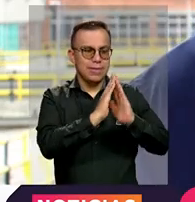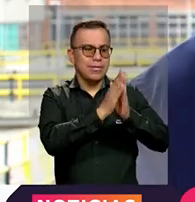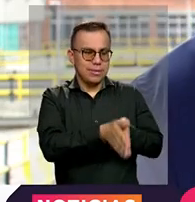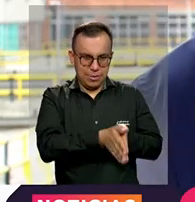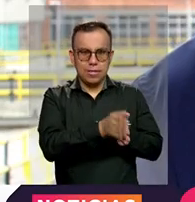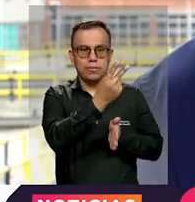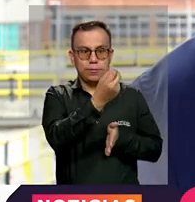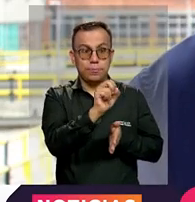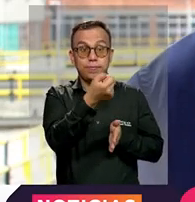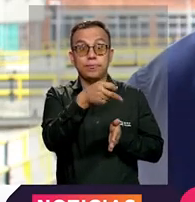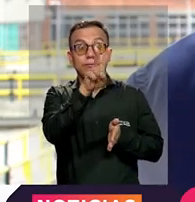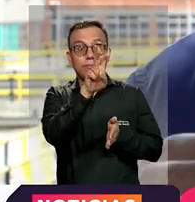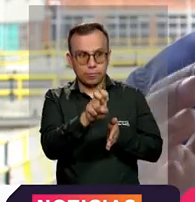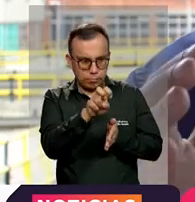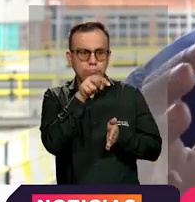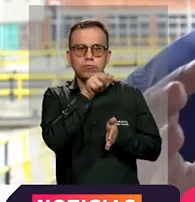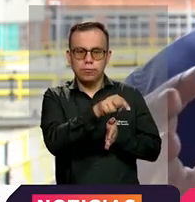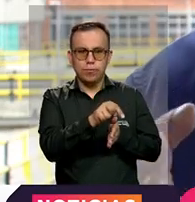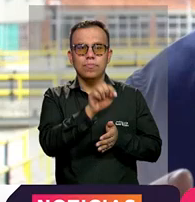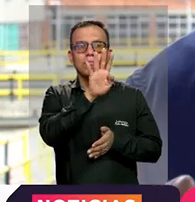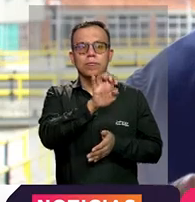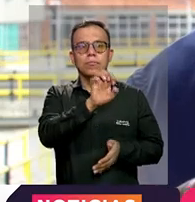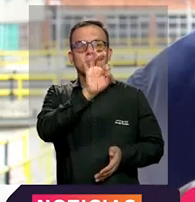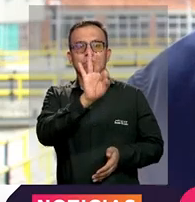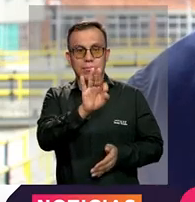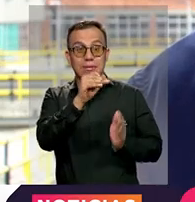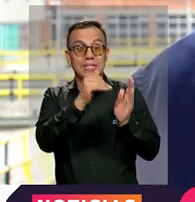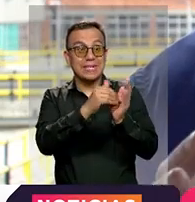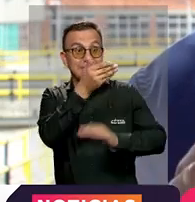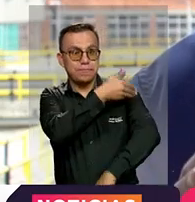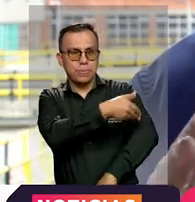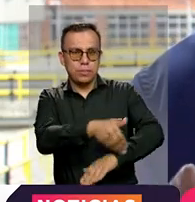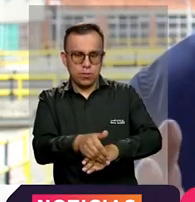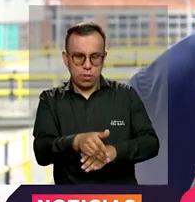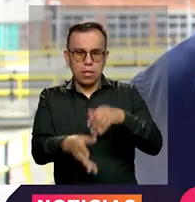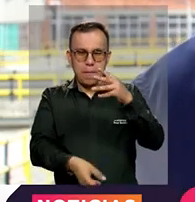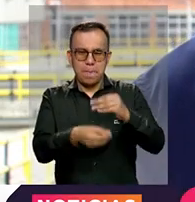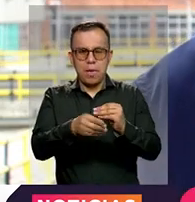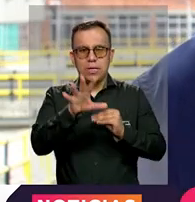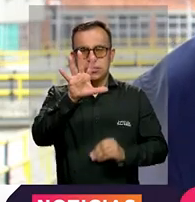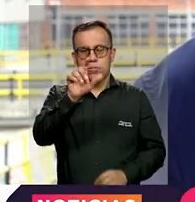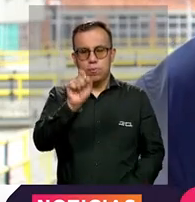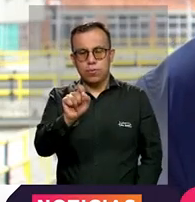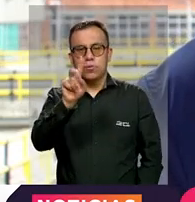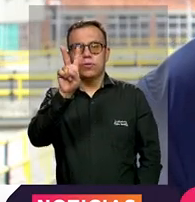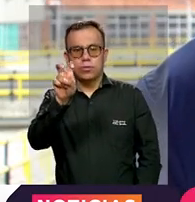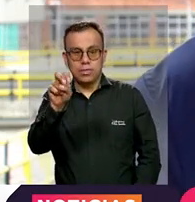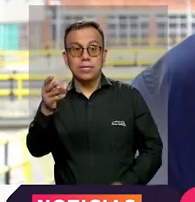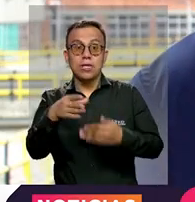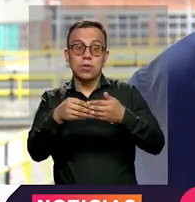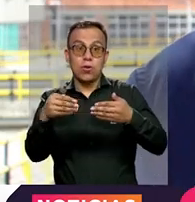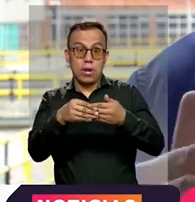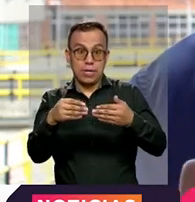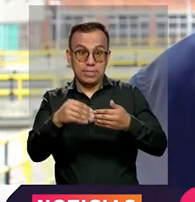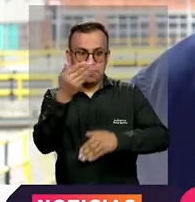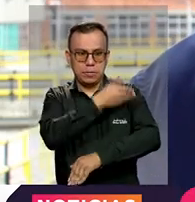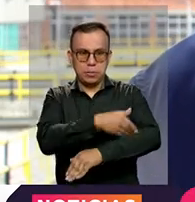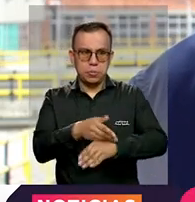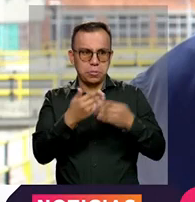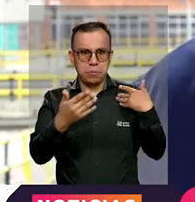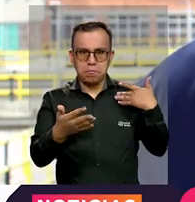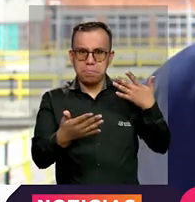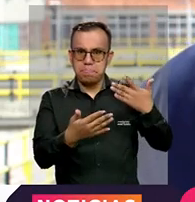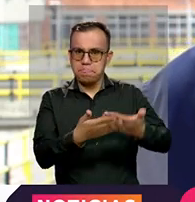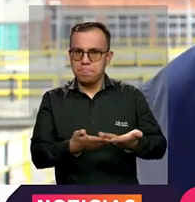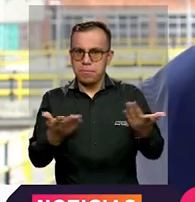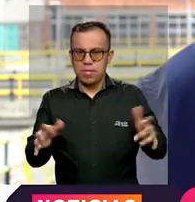del 2017, por 93 mil millones más 5.7 millones de dólares, de los cuales a la